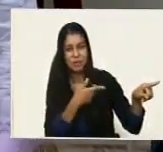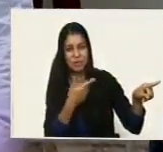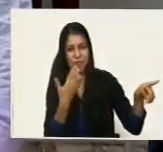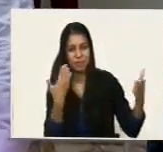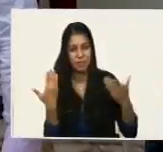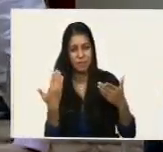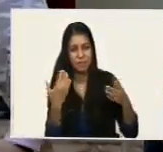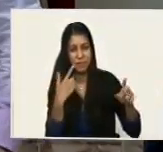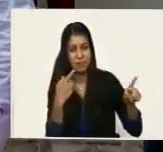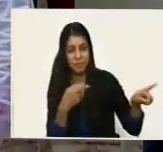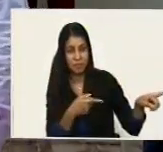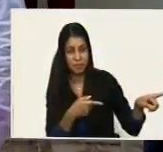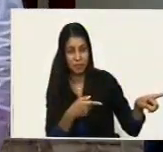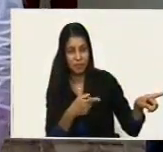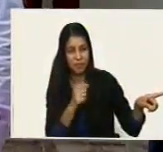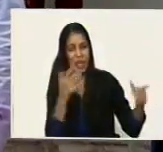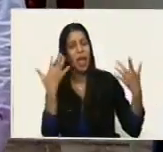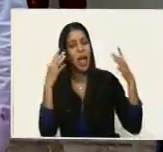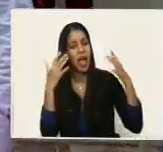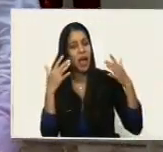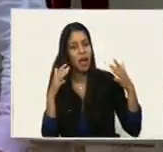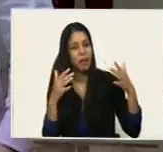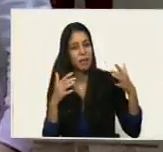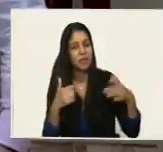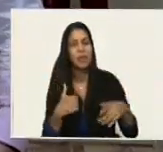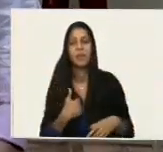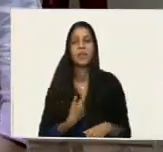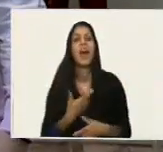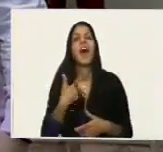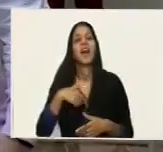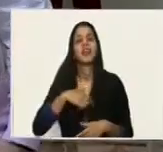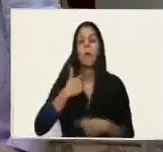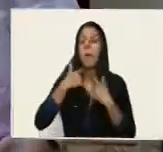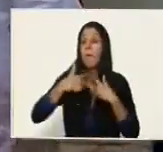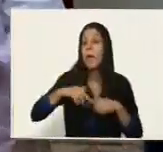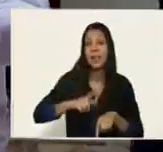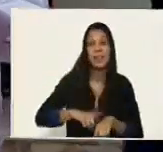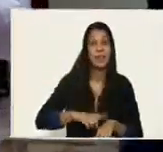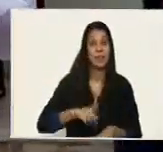Y si la gente aplaude, quiere decir que yo no he arado en el mar.